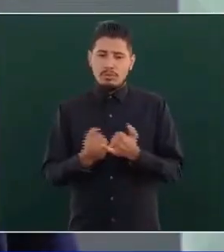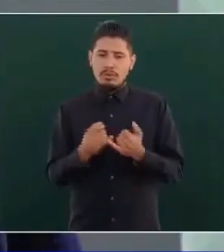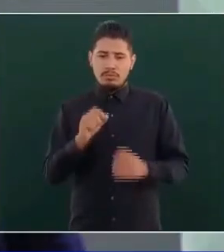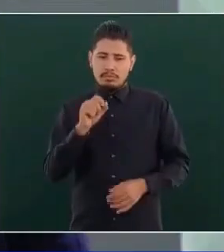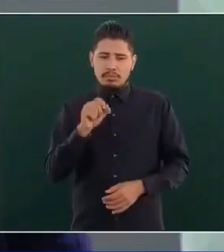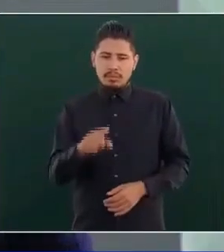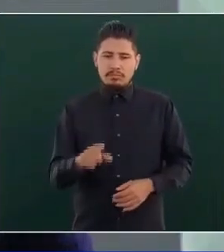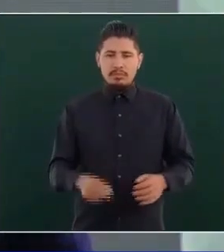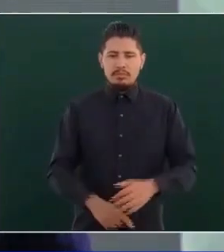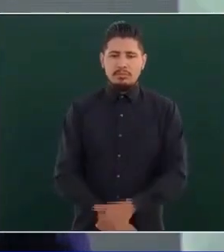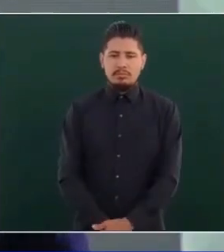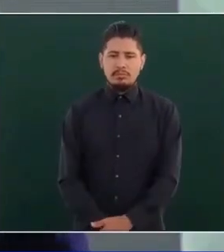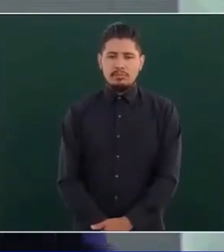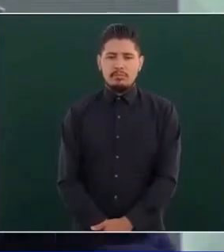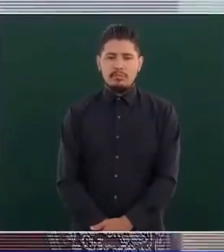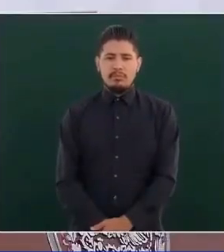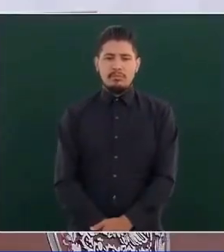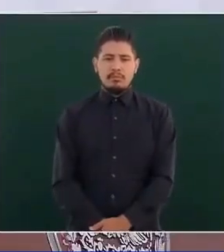mismo,